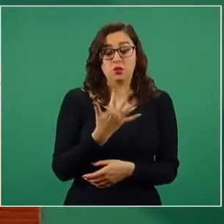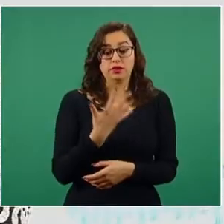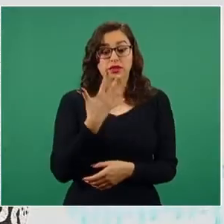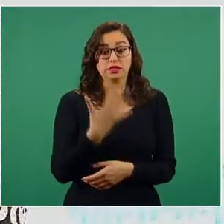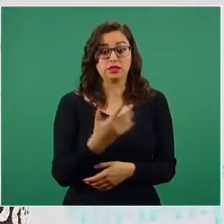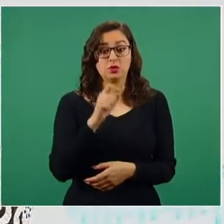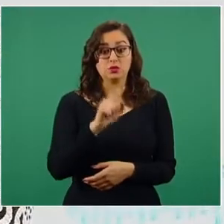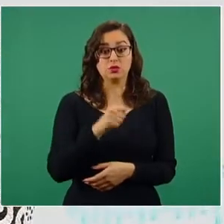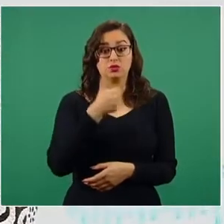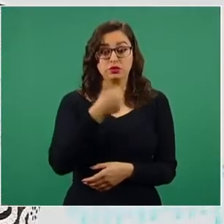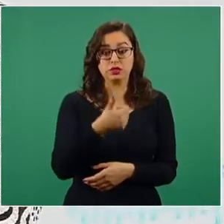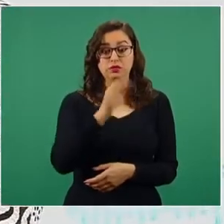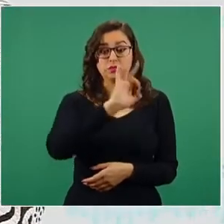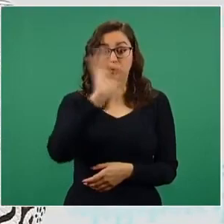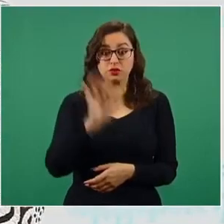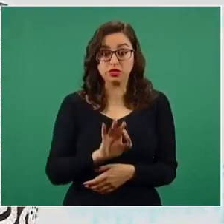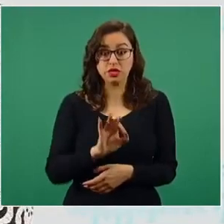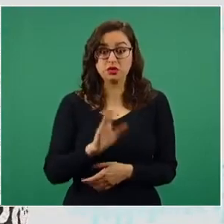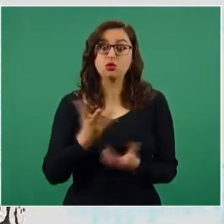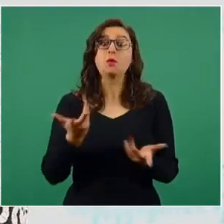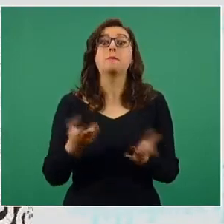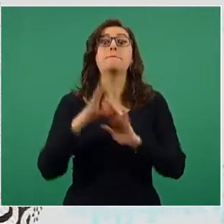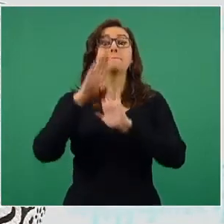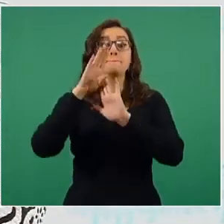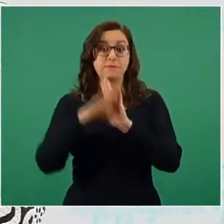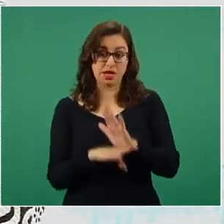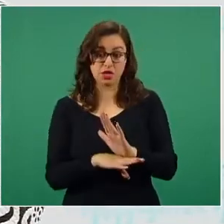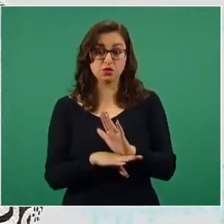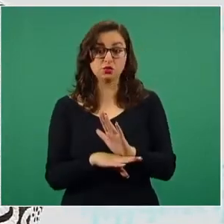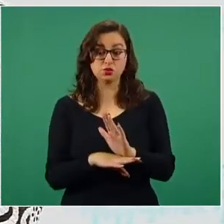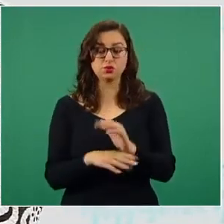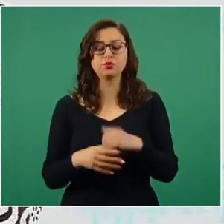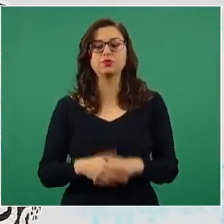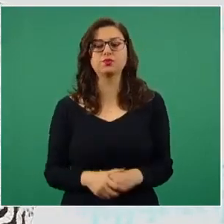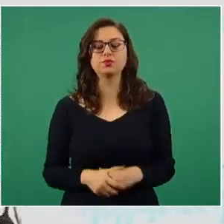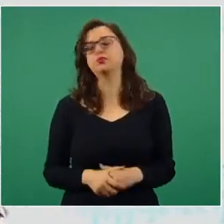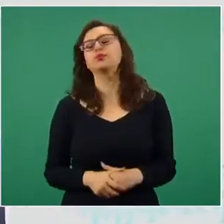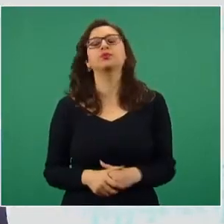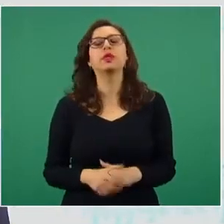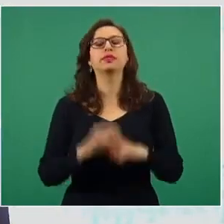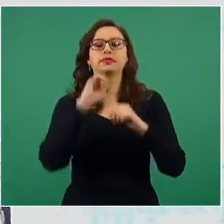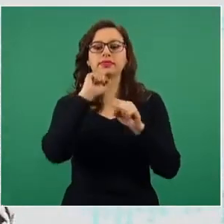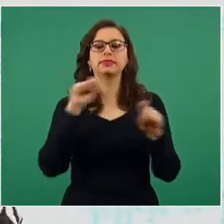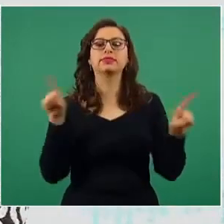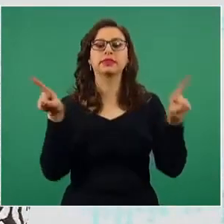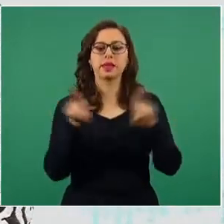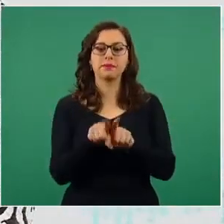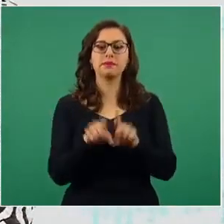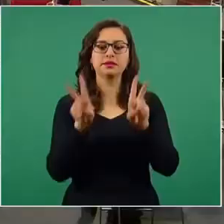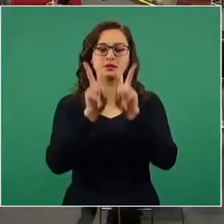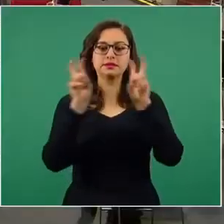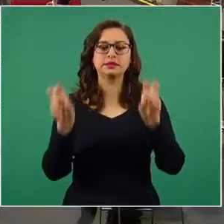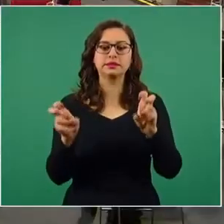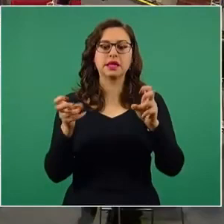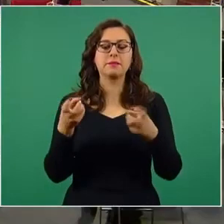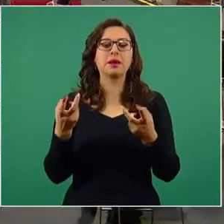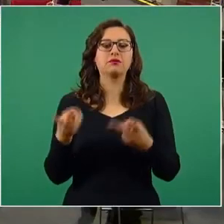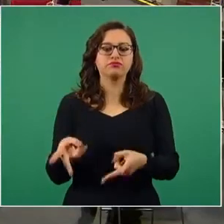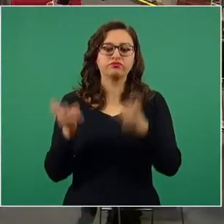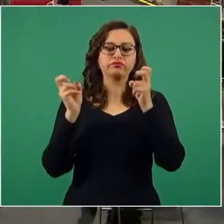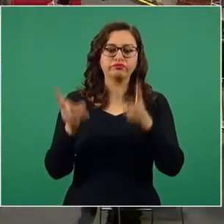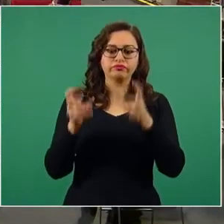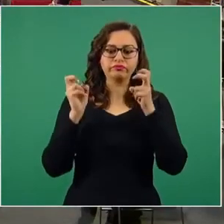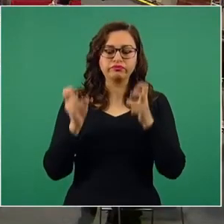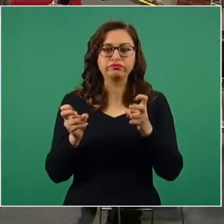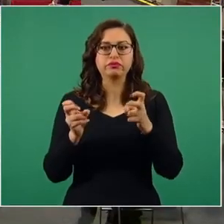55.6% menos casos. Donde también se registra una tendencia a la baja es en los delitos de robo, que tanto afectan